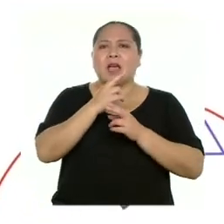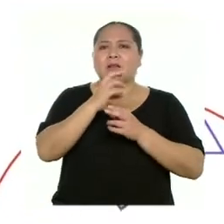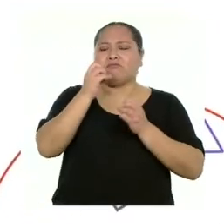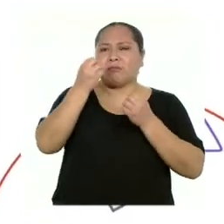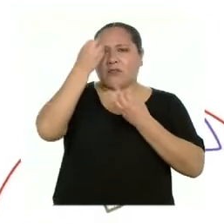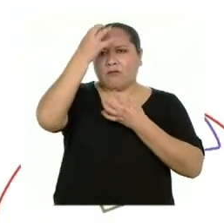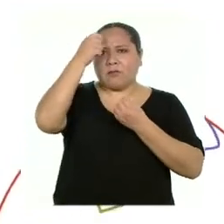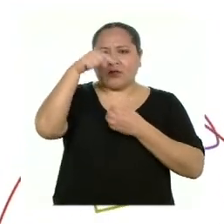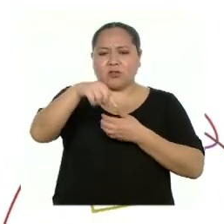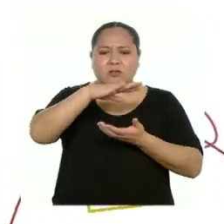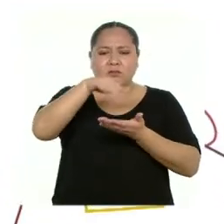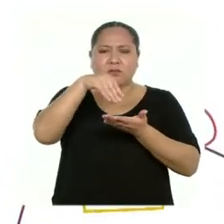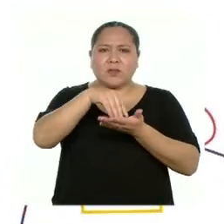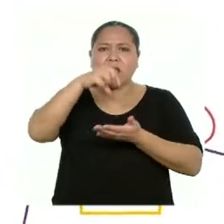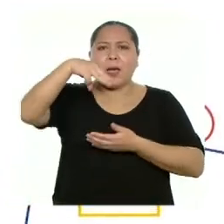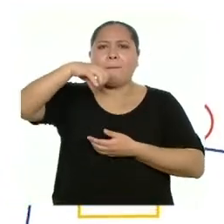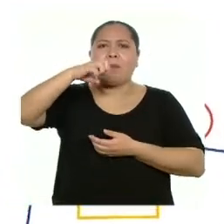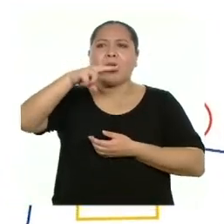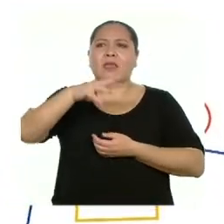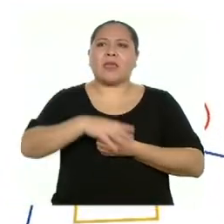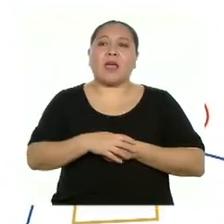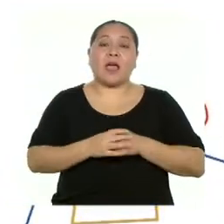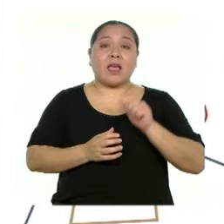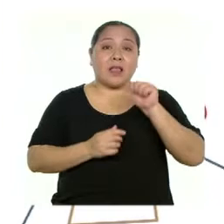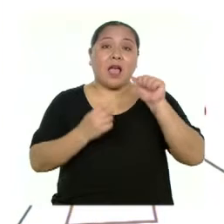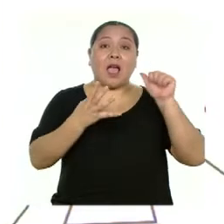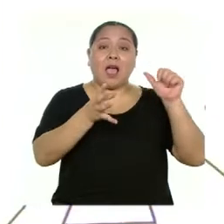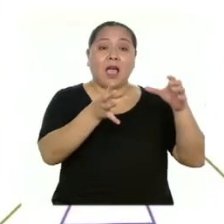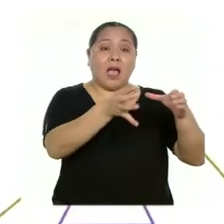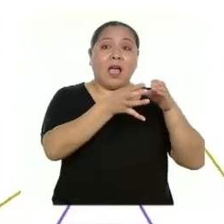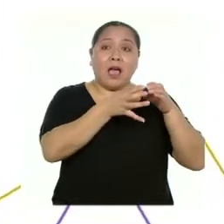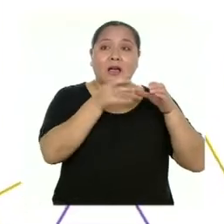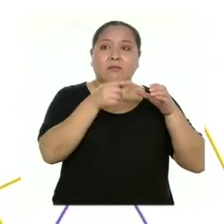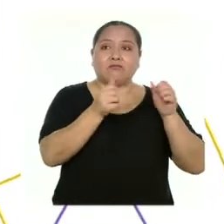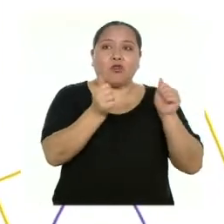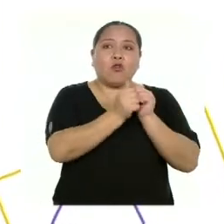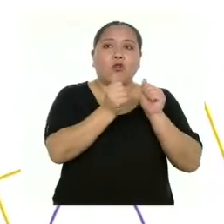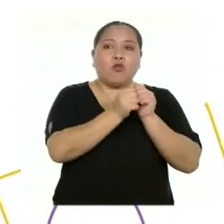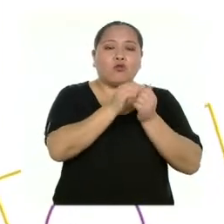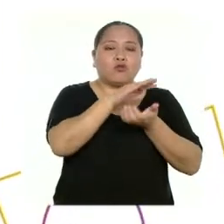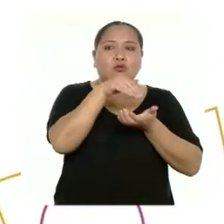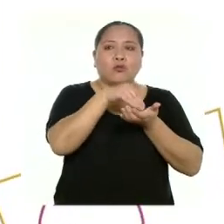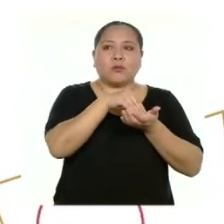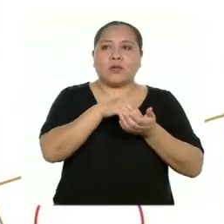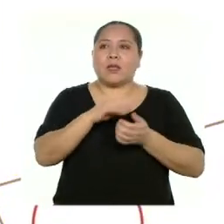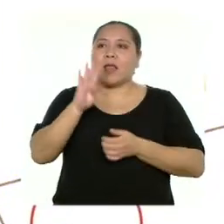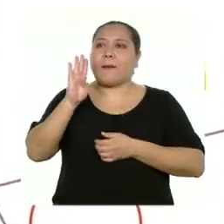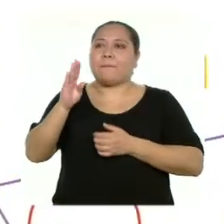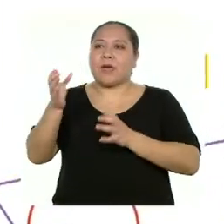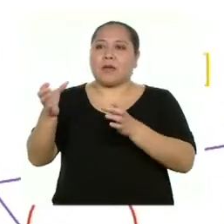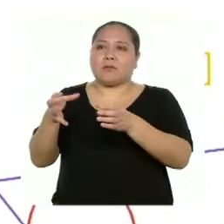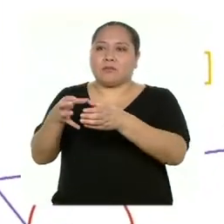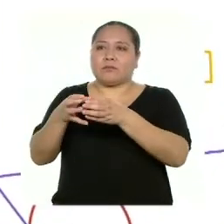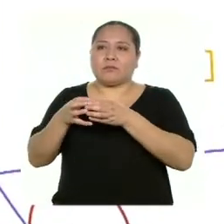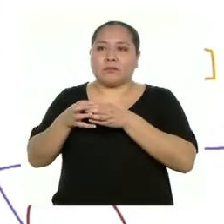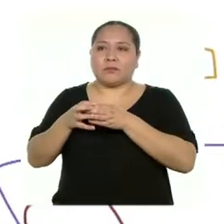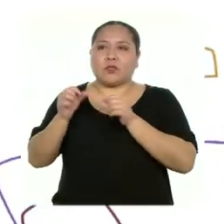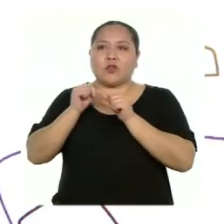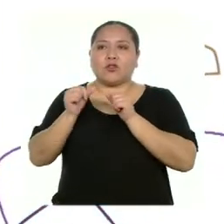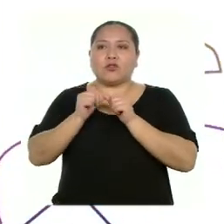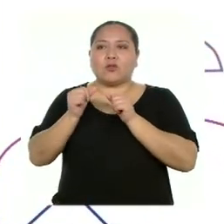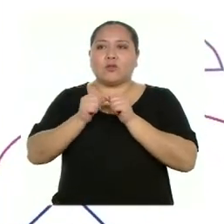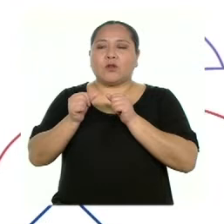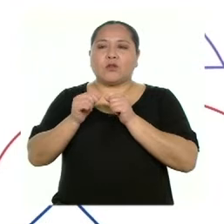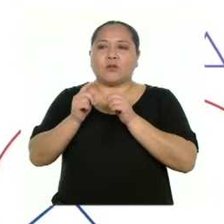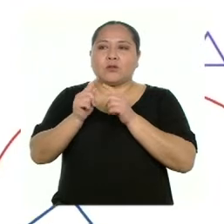media? En la muestra A se ve que los datos están junto a la media. En la muestra B se ve que los datos están un